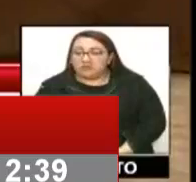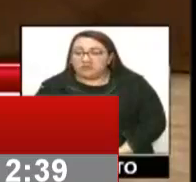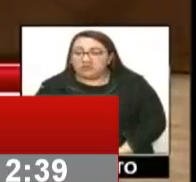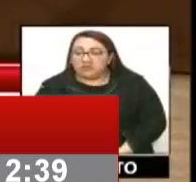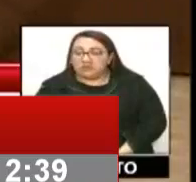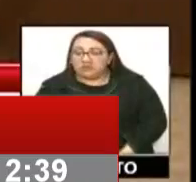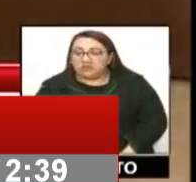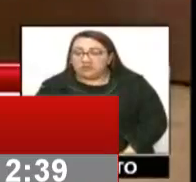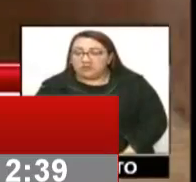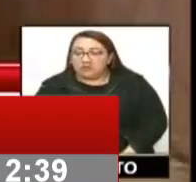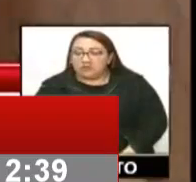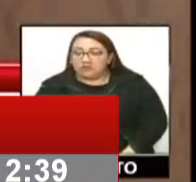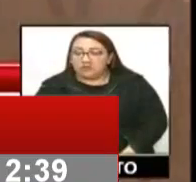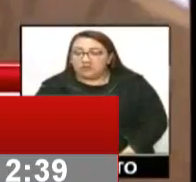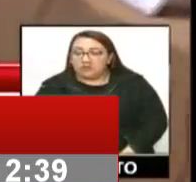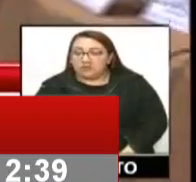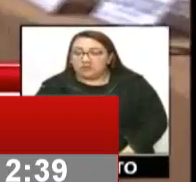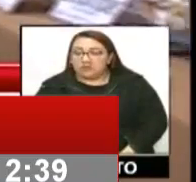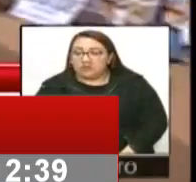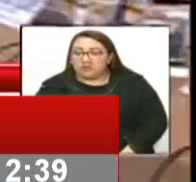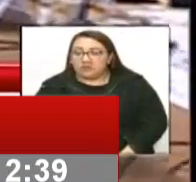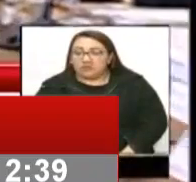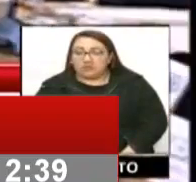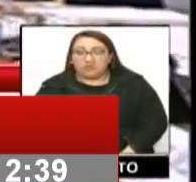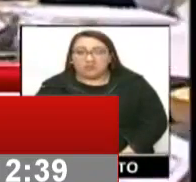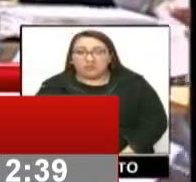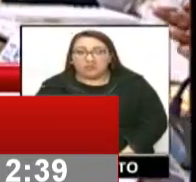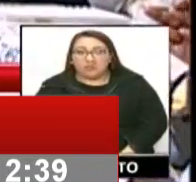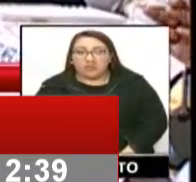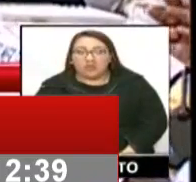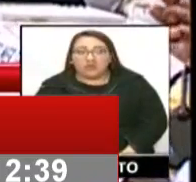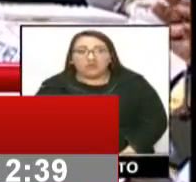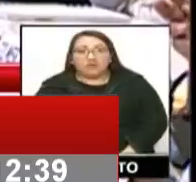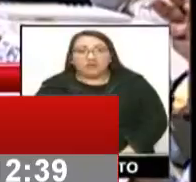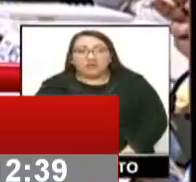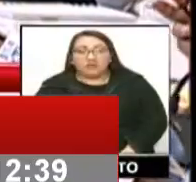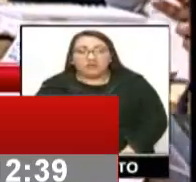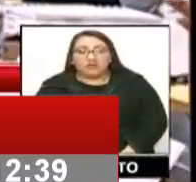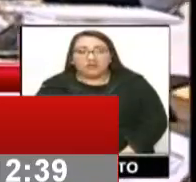Señora, ponga orden a su desorden, por favor.